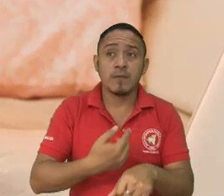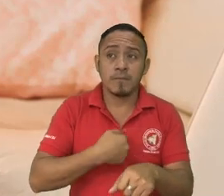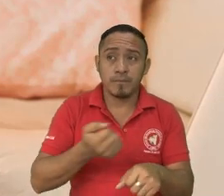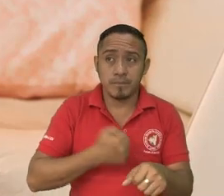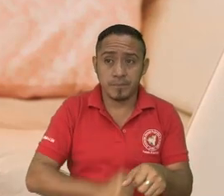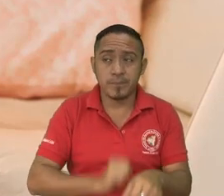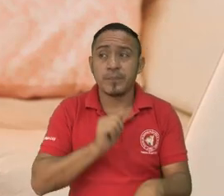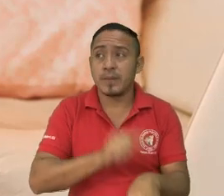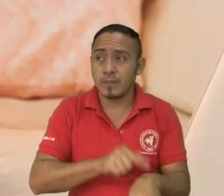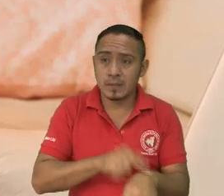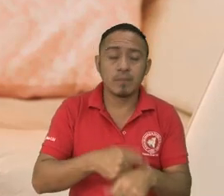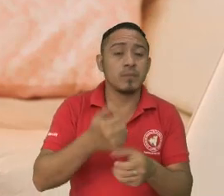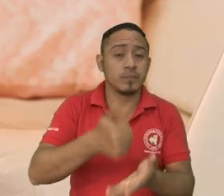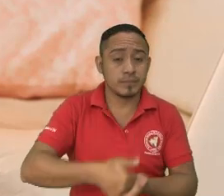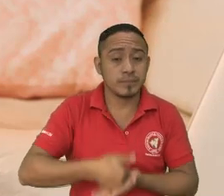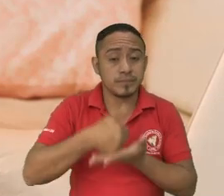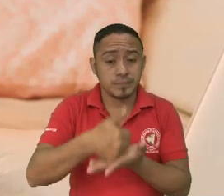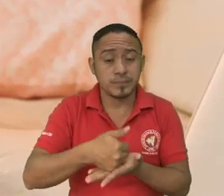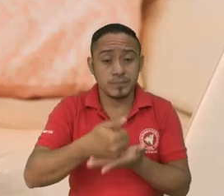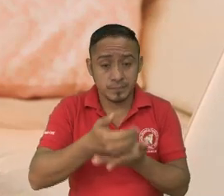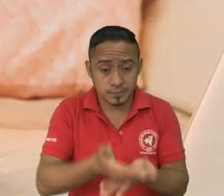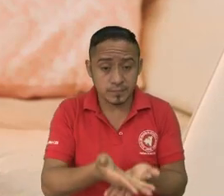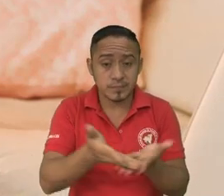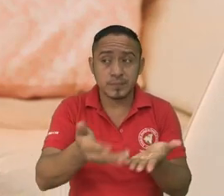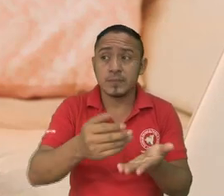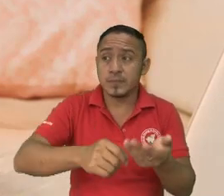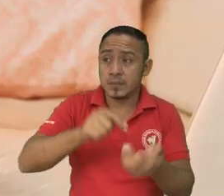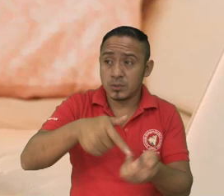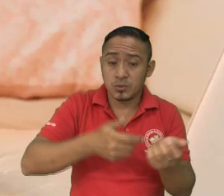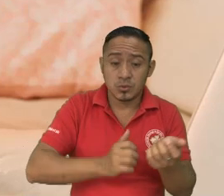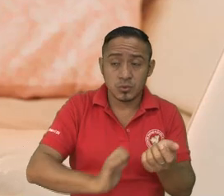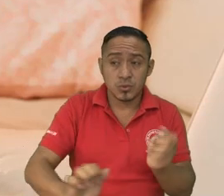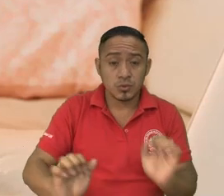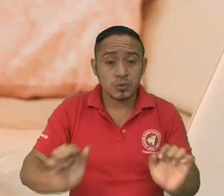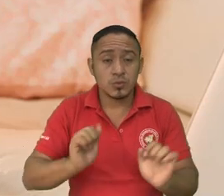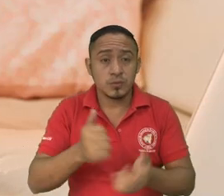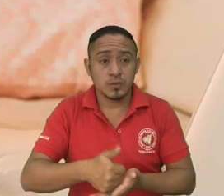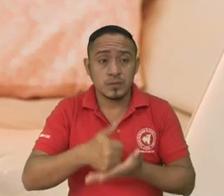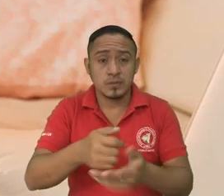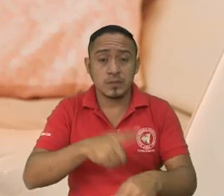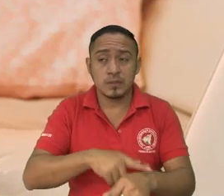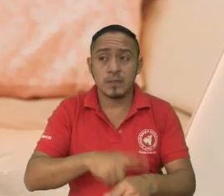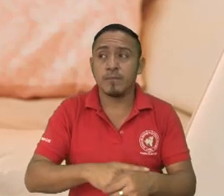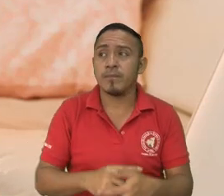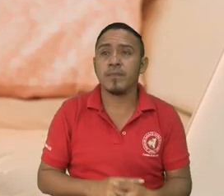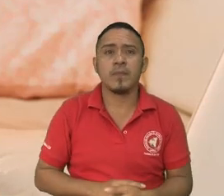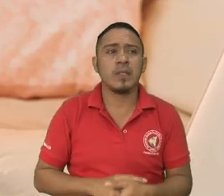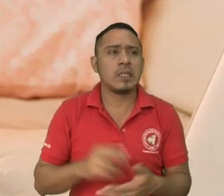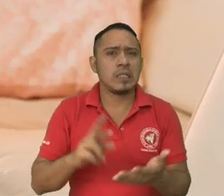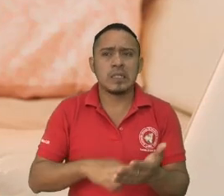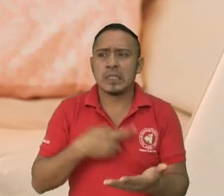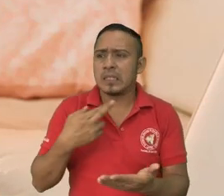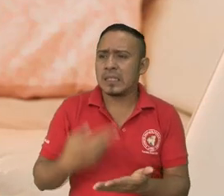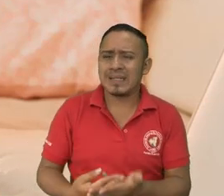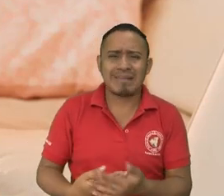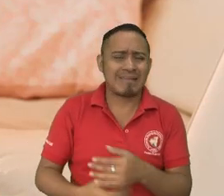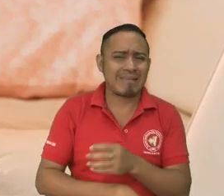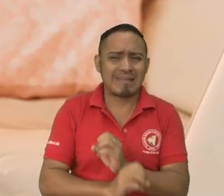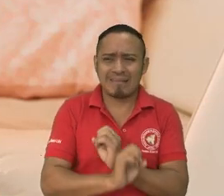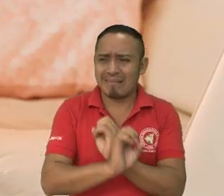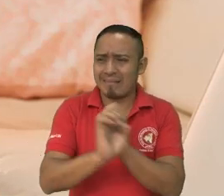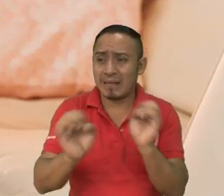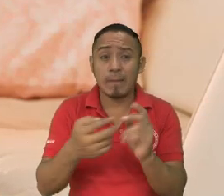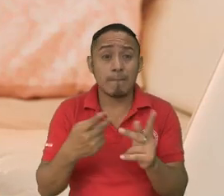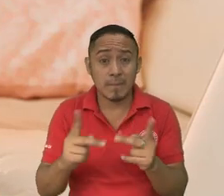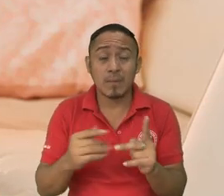el tiempo. Tiempo fundamental. Es un factor fundamental para el hijo. No me le regales nada, pero